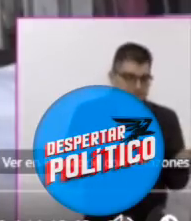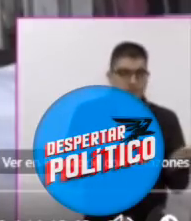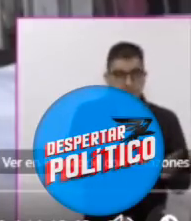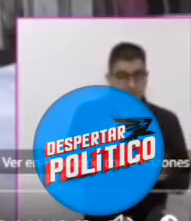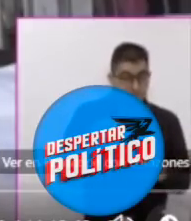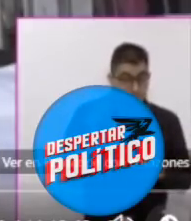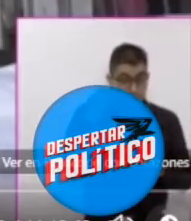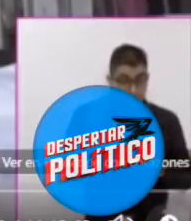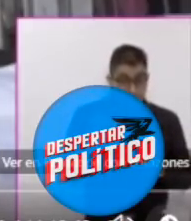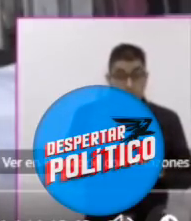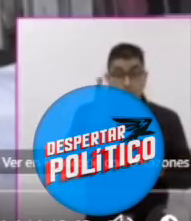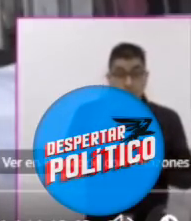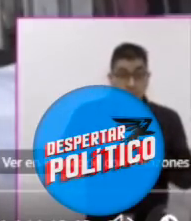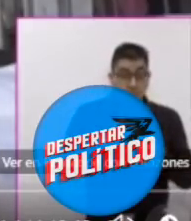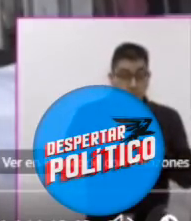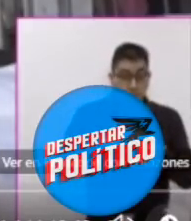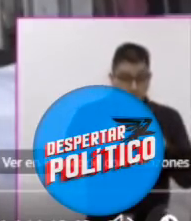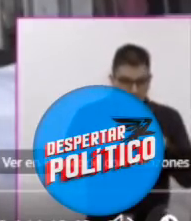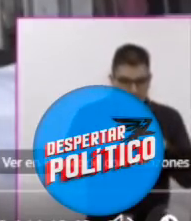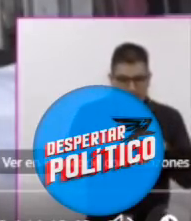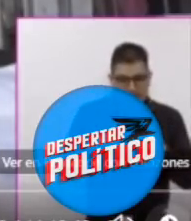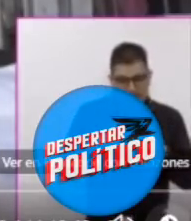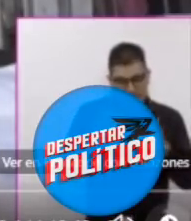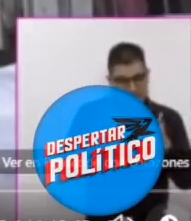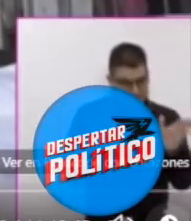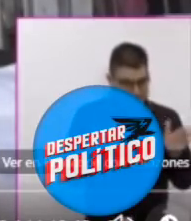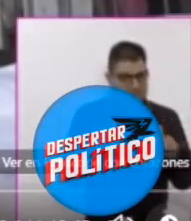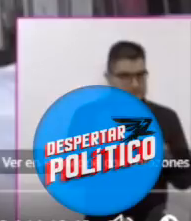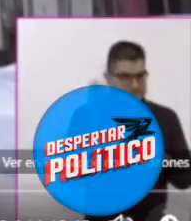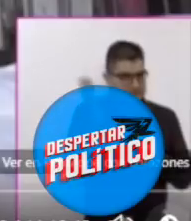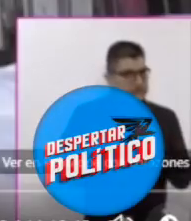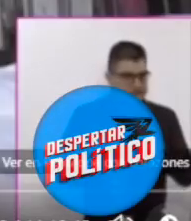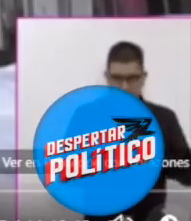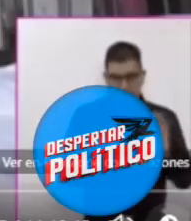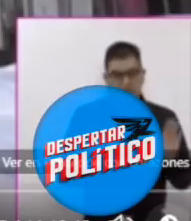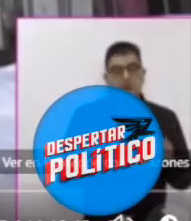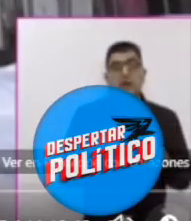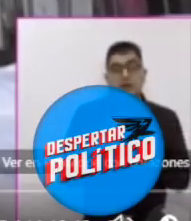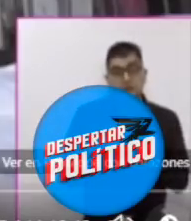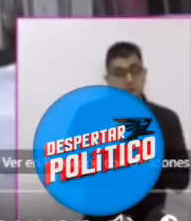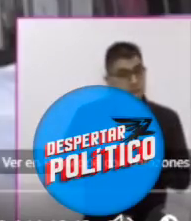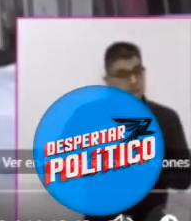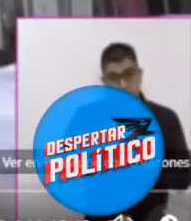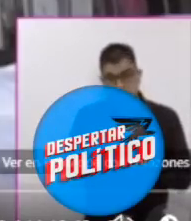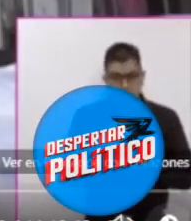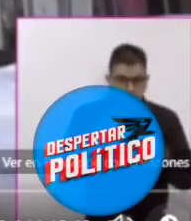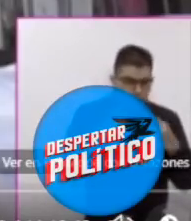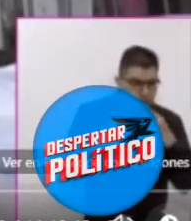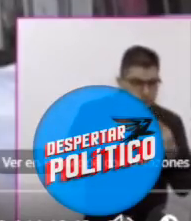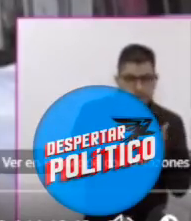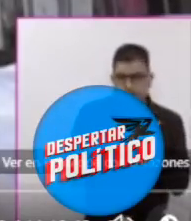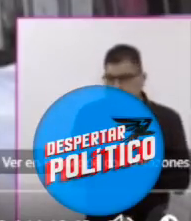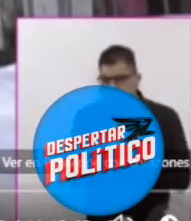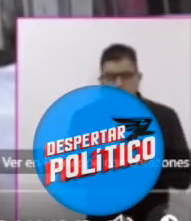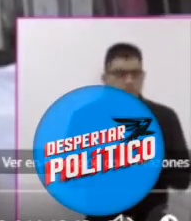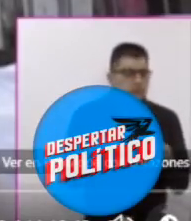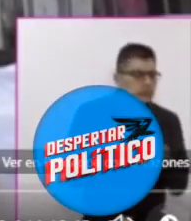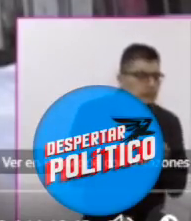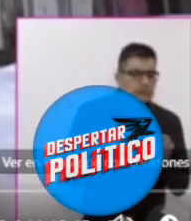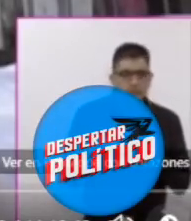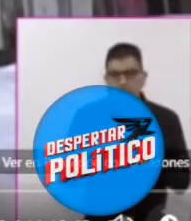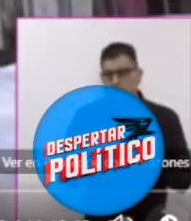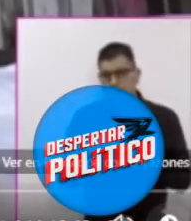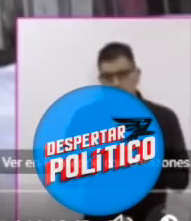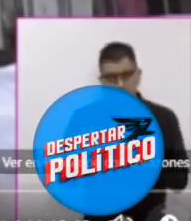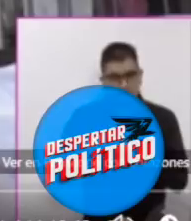cuatro días más porque en los términos que le habíamos señalado habría sido esta decisión de estos asuntos y de